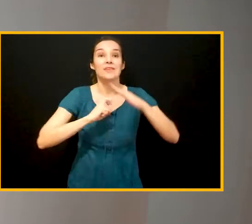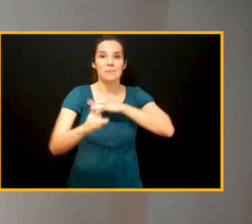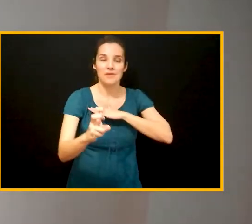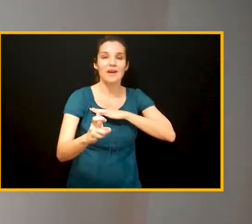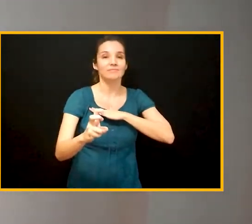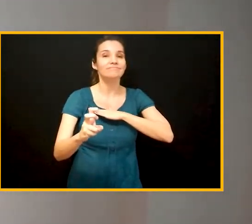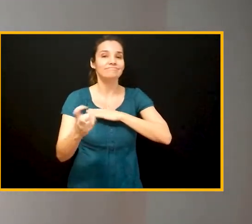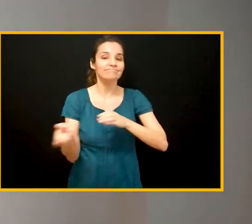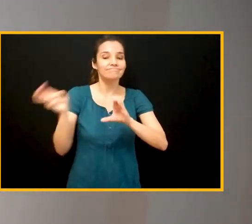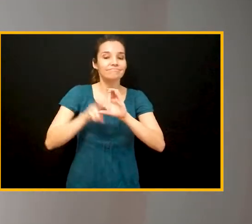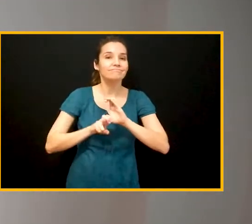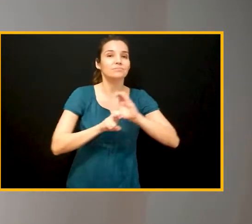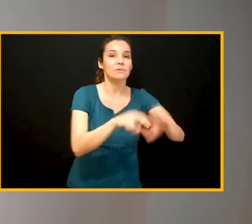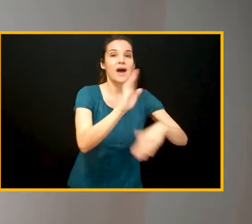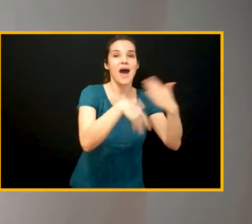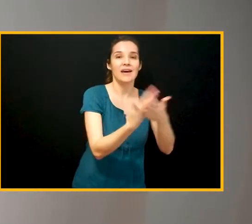Creo que me quedaré por aquí un rato.